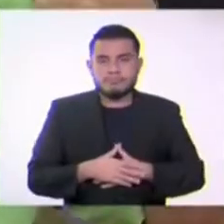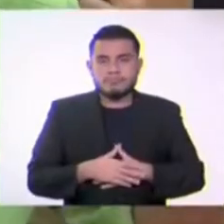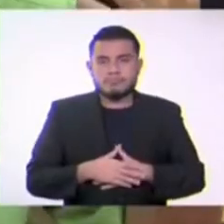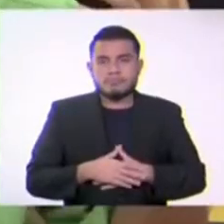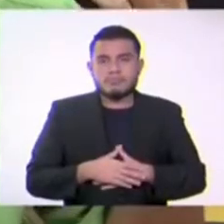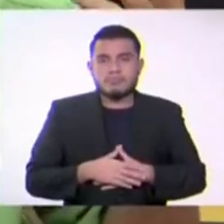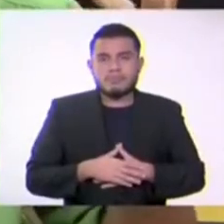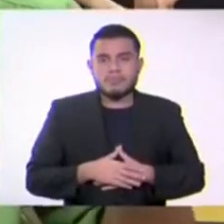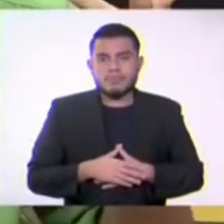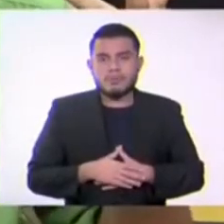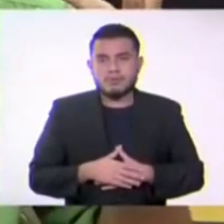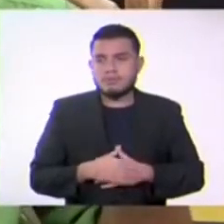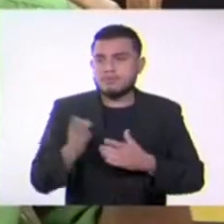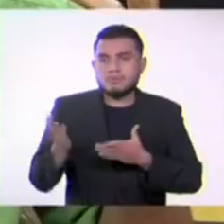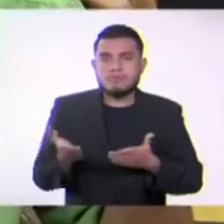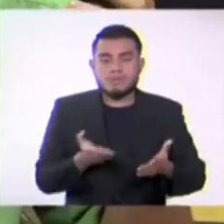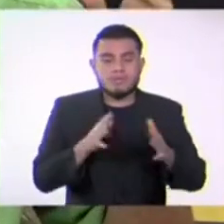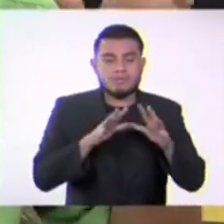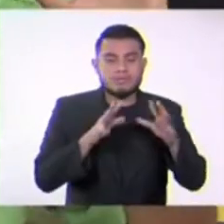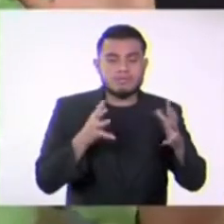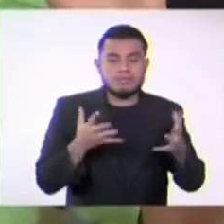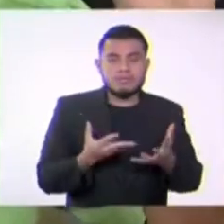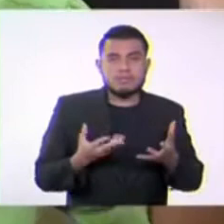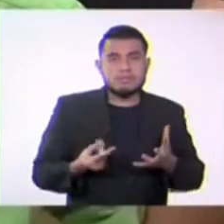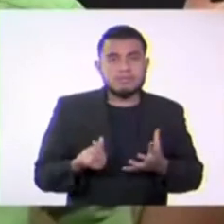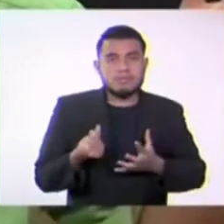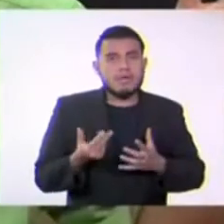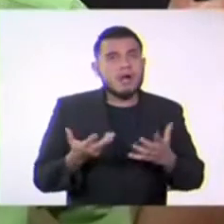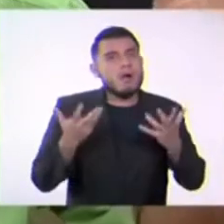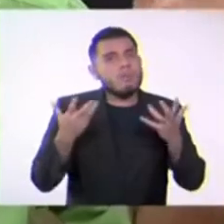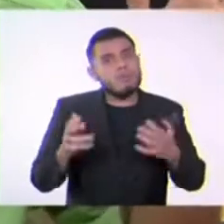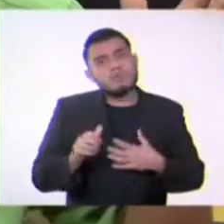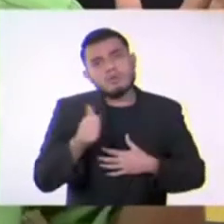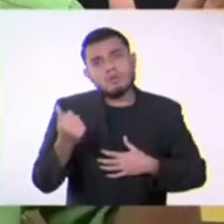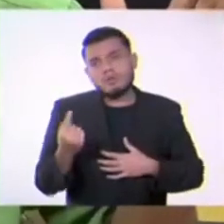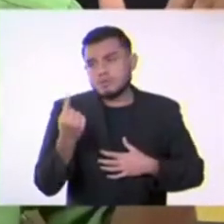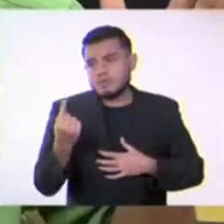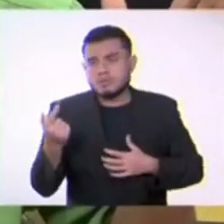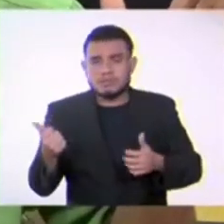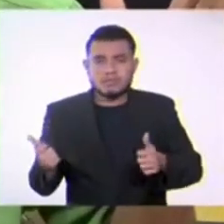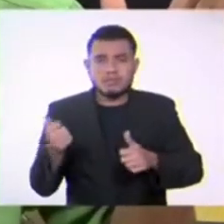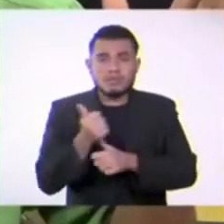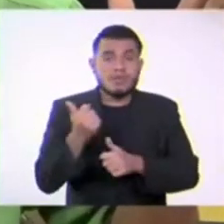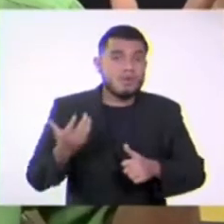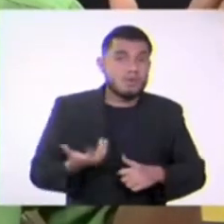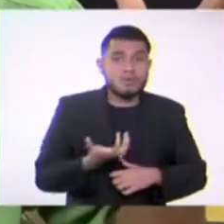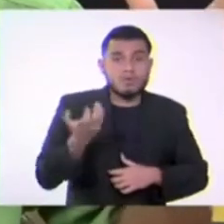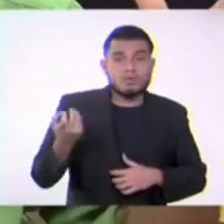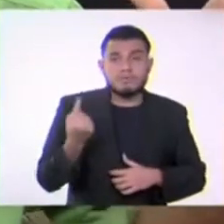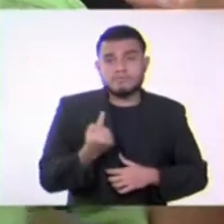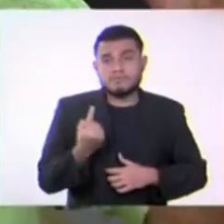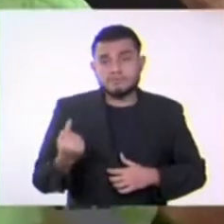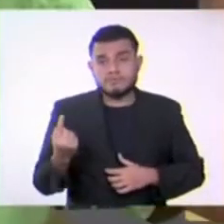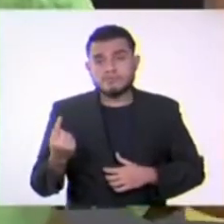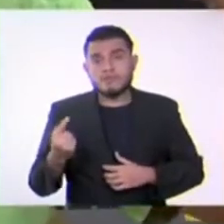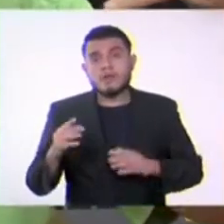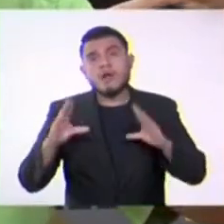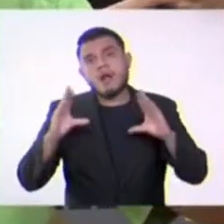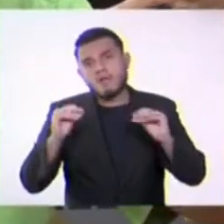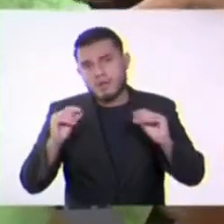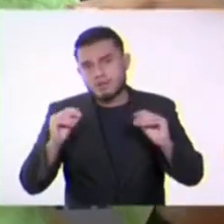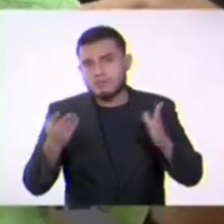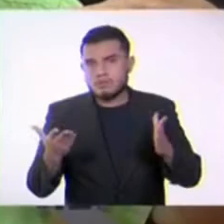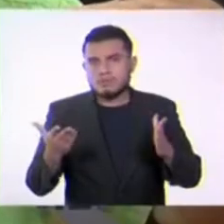también le va a dar paso con la globalización a muchas otras voces, pero casi todas esas voces van a estar hablando y